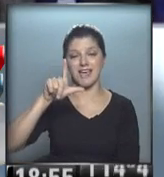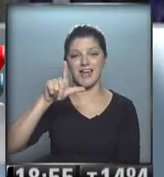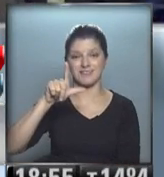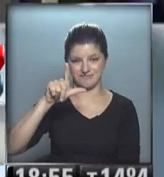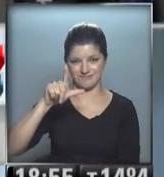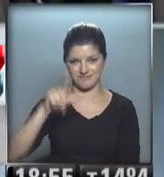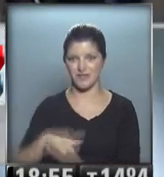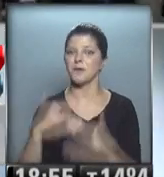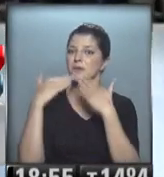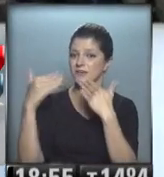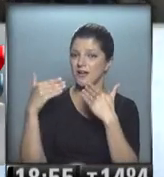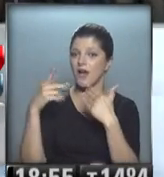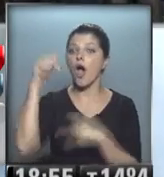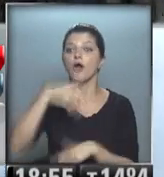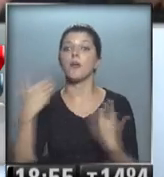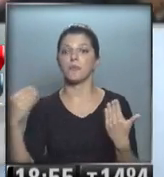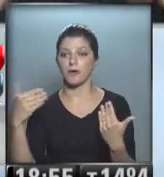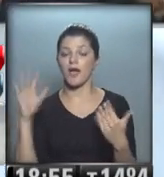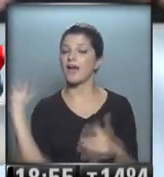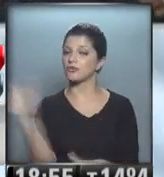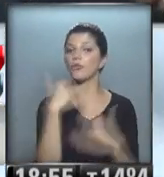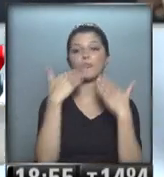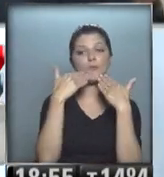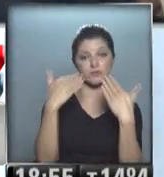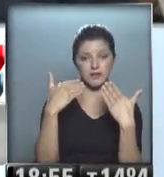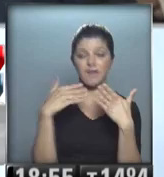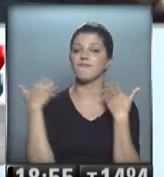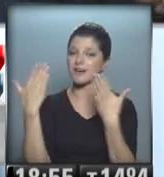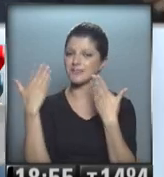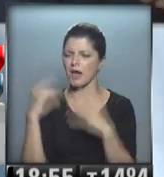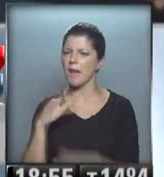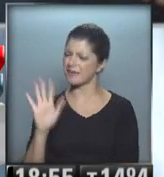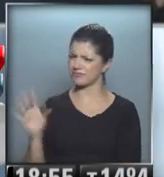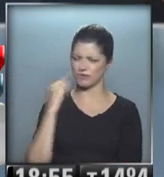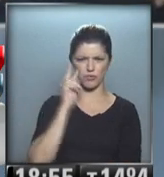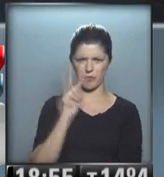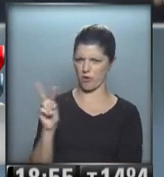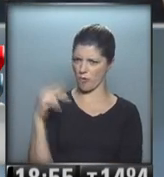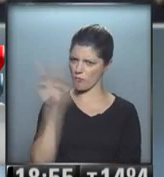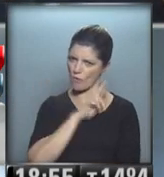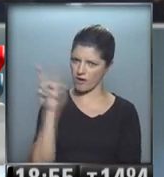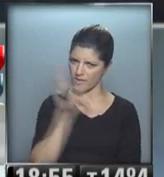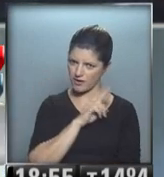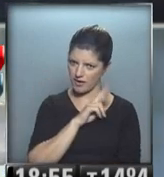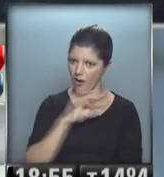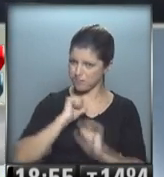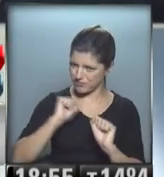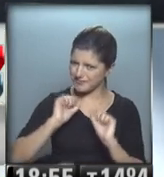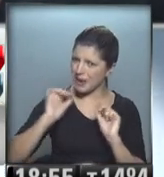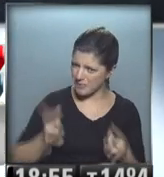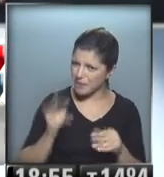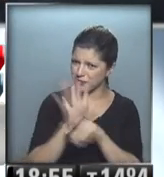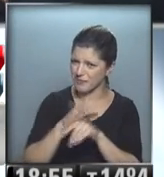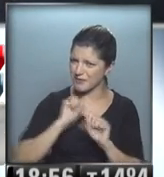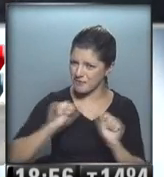San Juan. José le paso... Luis, muchas gracias a todos y la verdad que lo felicitamos. Además vemos muchas chicas explosivas también ahí, muchas chicas